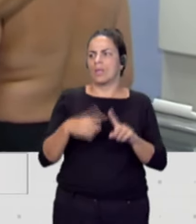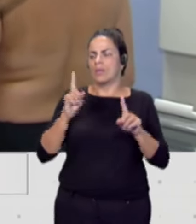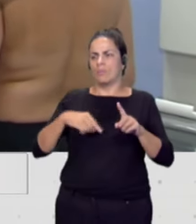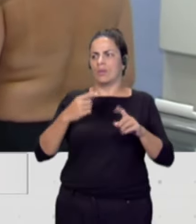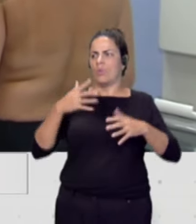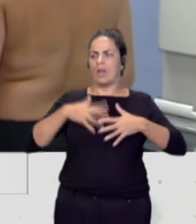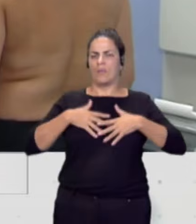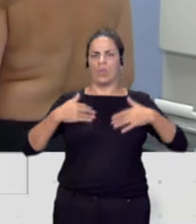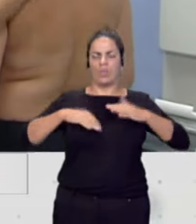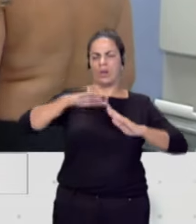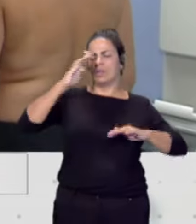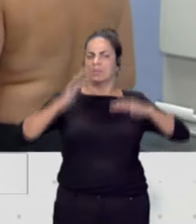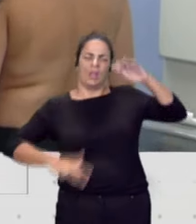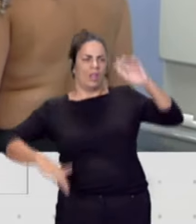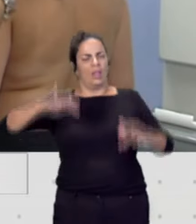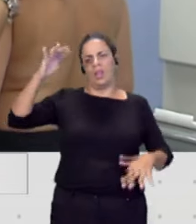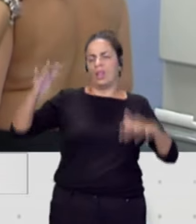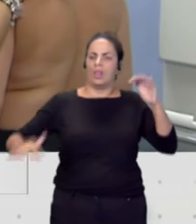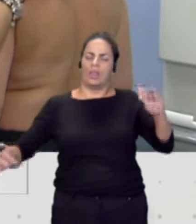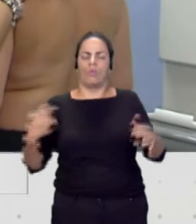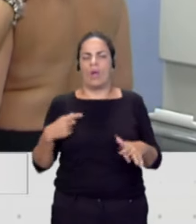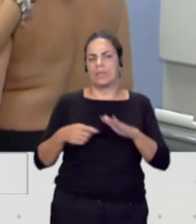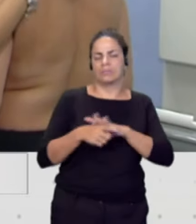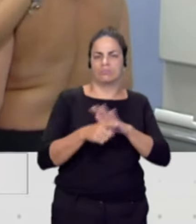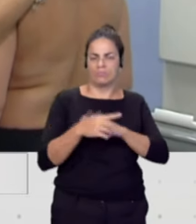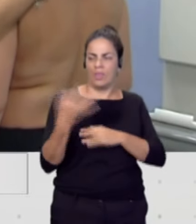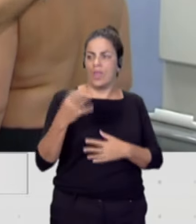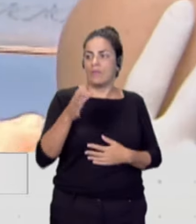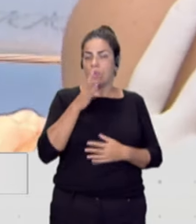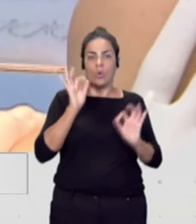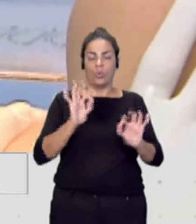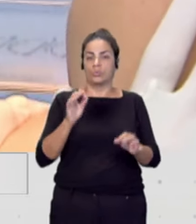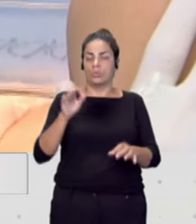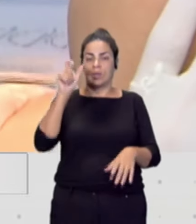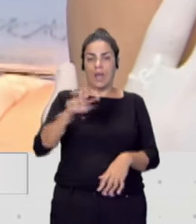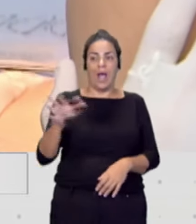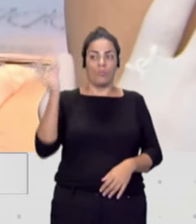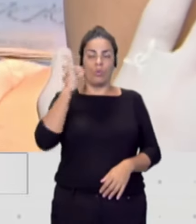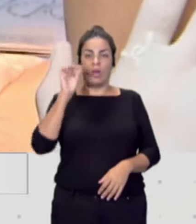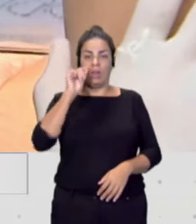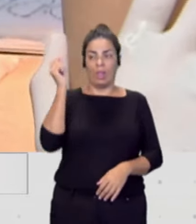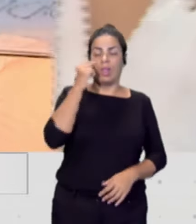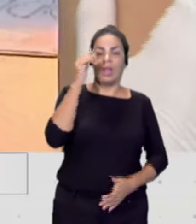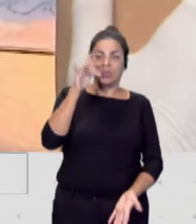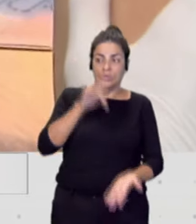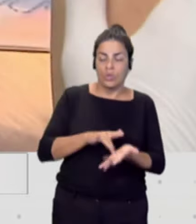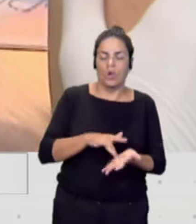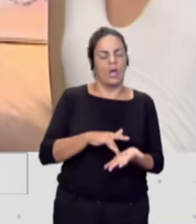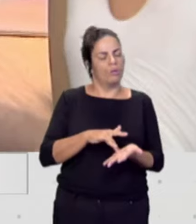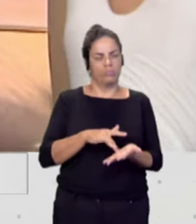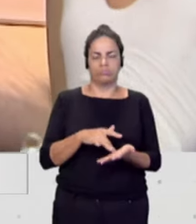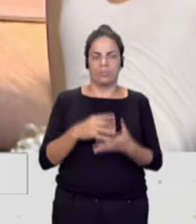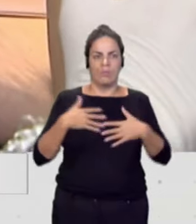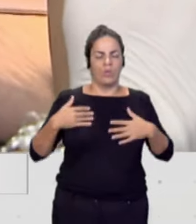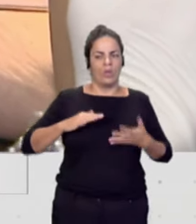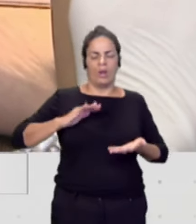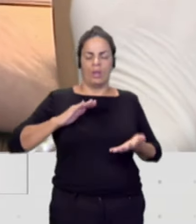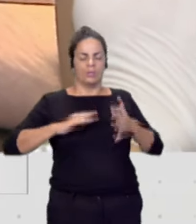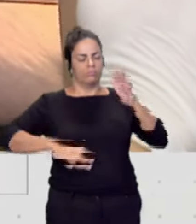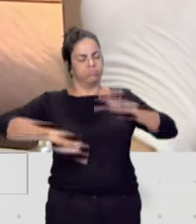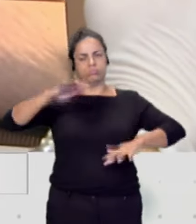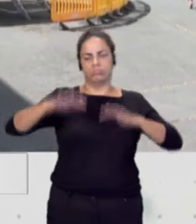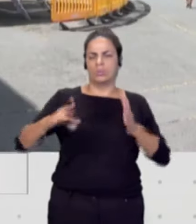las que una mujer se ve inmersa cuando recibe este diagnóstico, por más que ya decimos hayan avanzado los tratamientos, cuando a